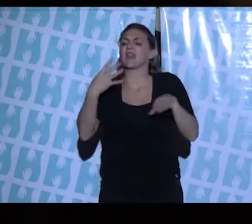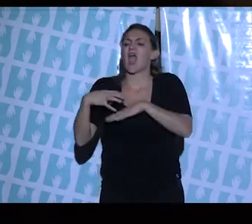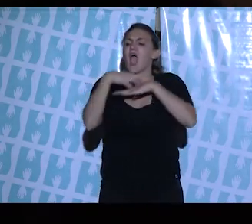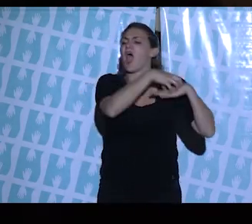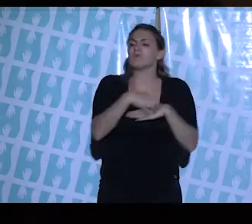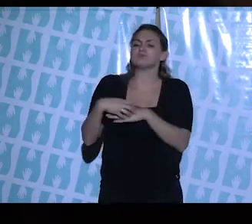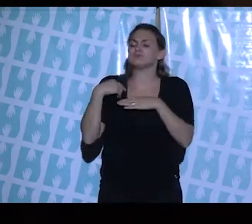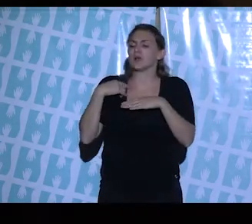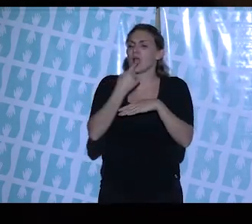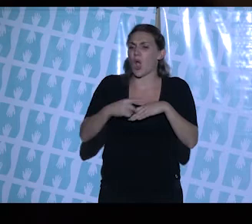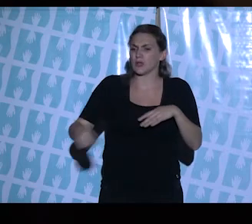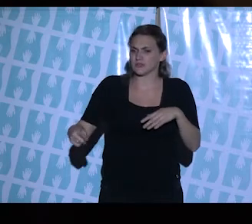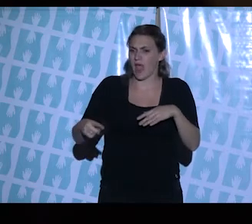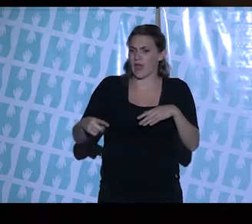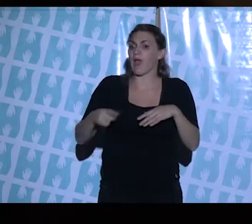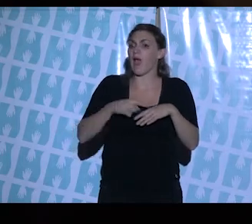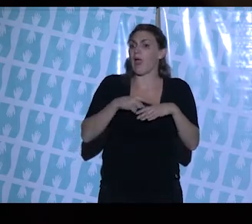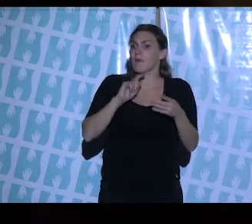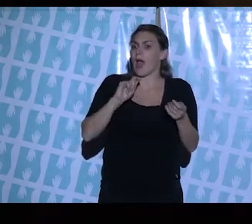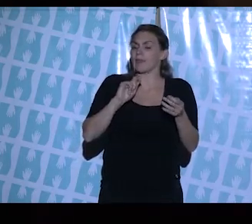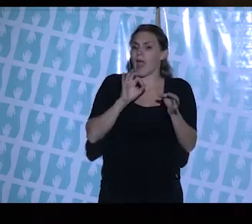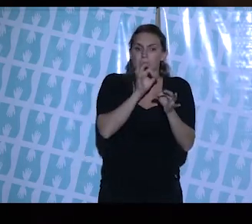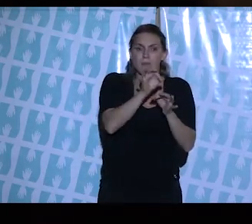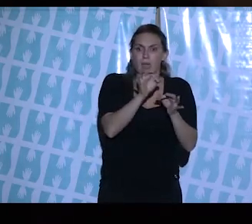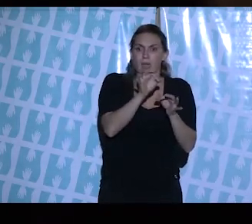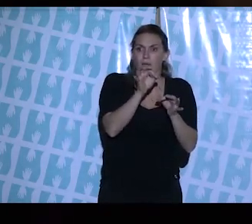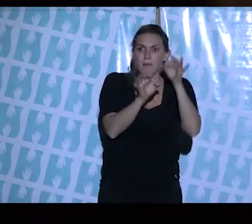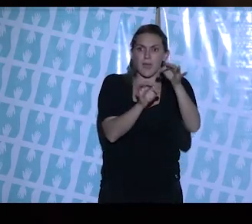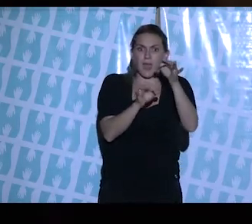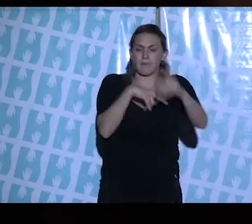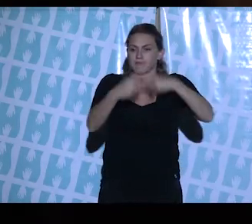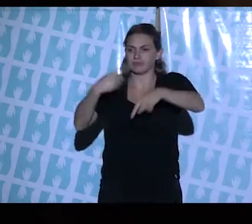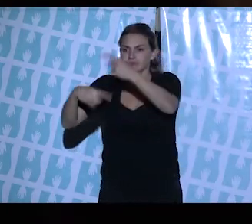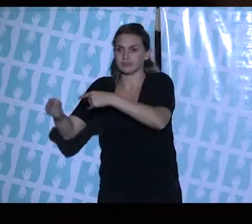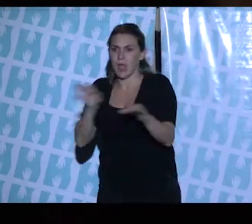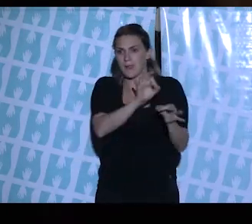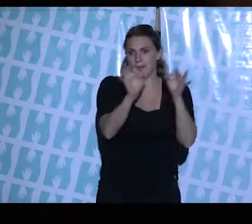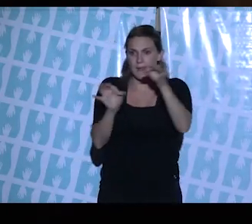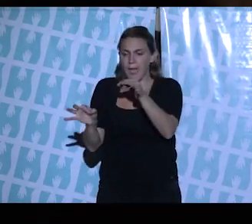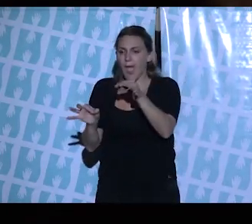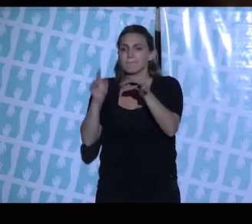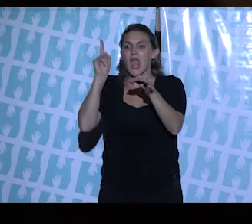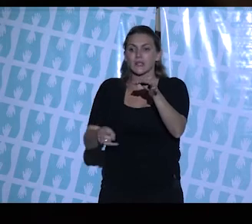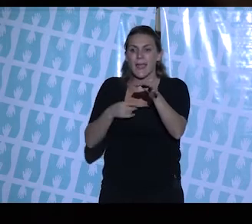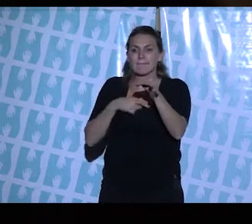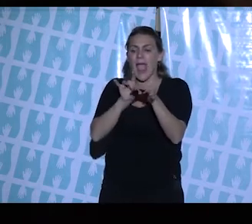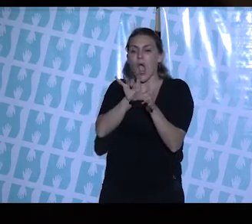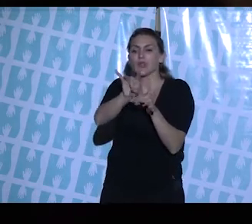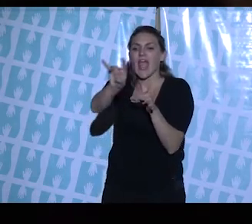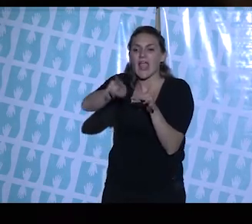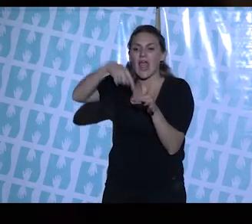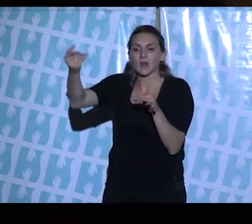La capacidad de reproducirse y de pasar de una célula a otra, como si fuera un